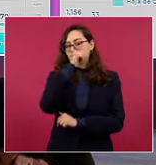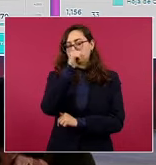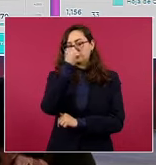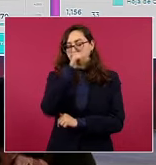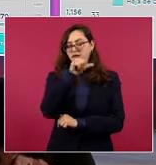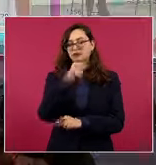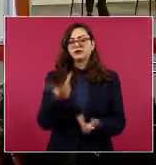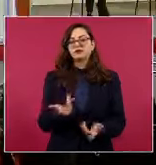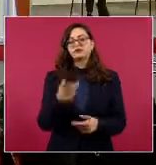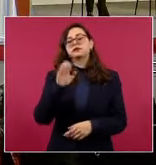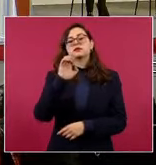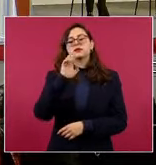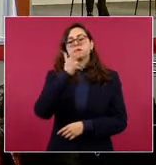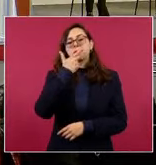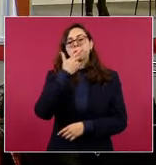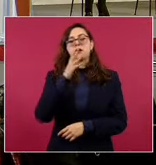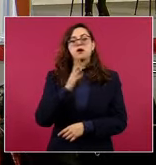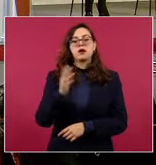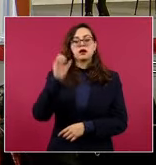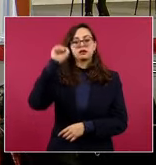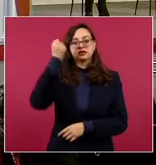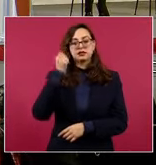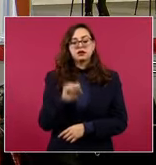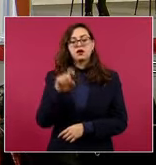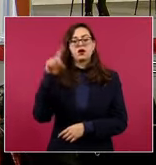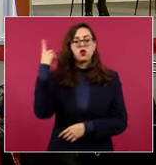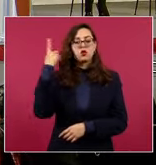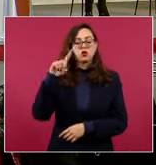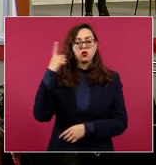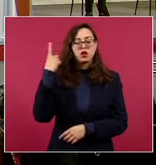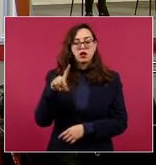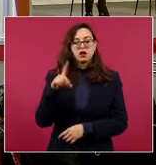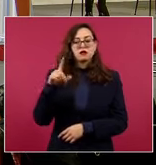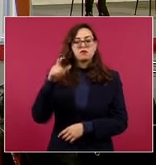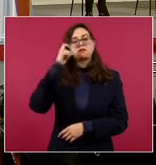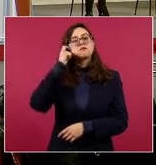los estados de Chihuahua, de Sinaloa, Durango y Guerrero.